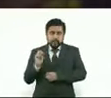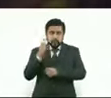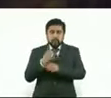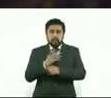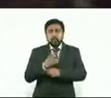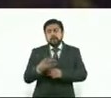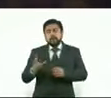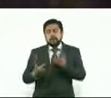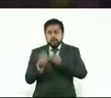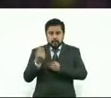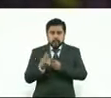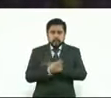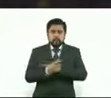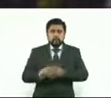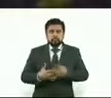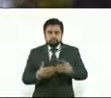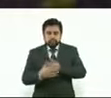Innovación. Bienvenida.